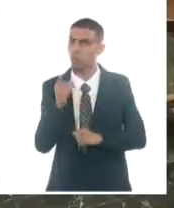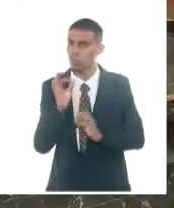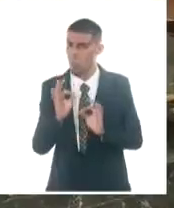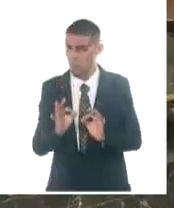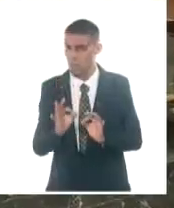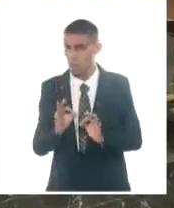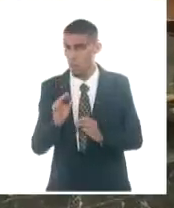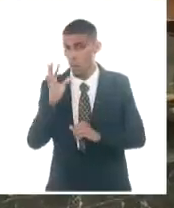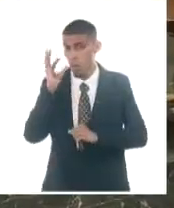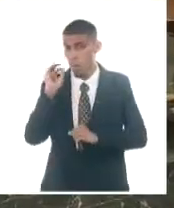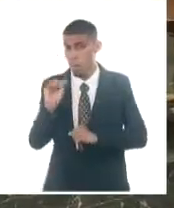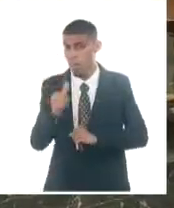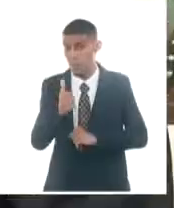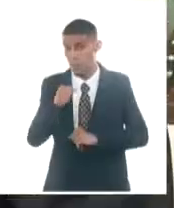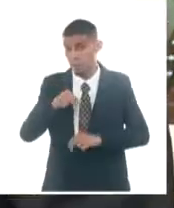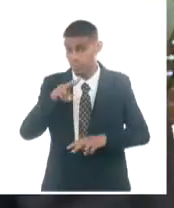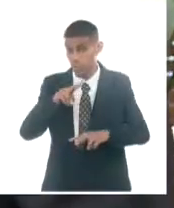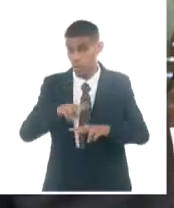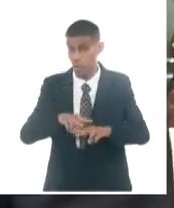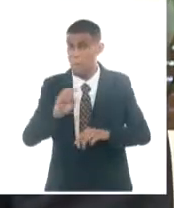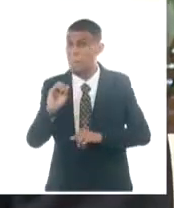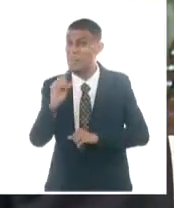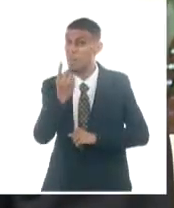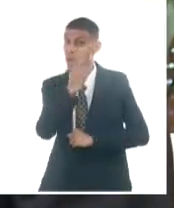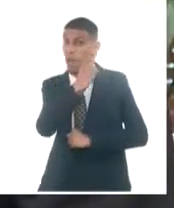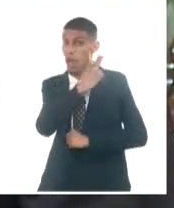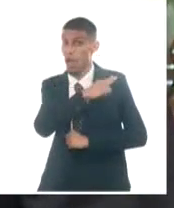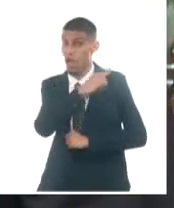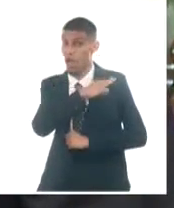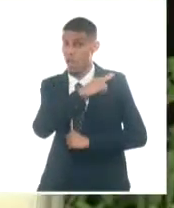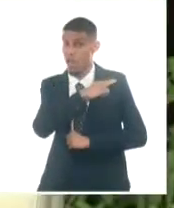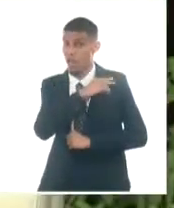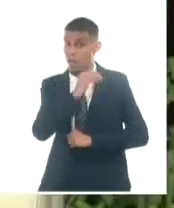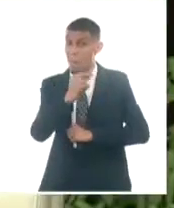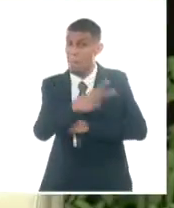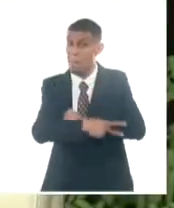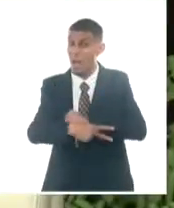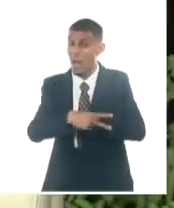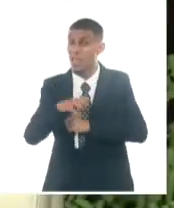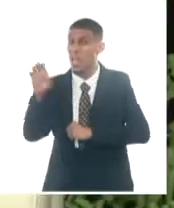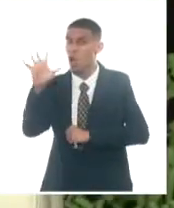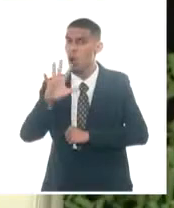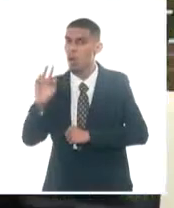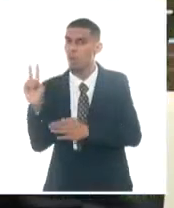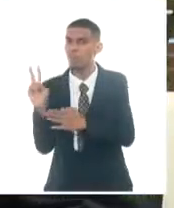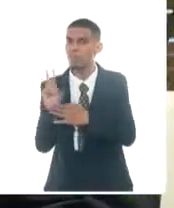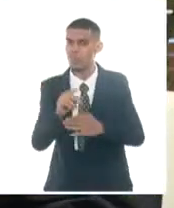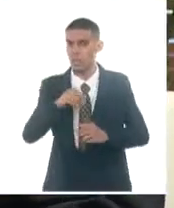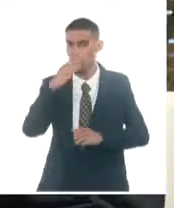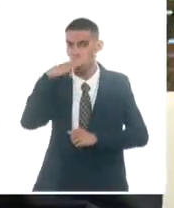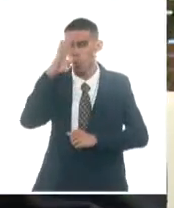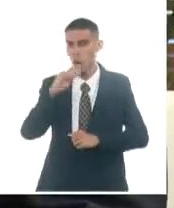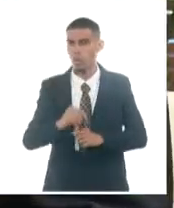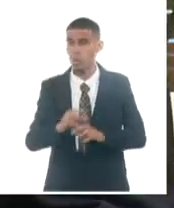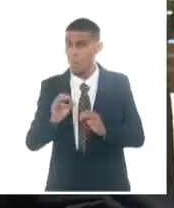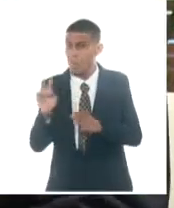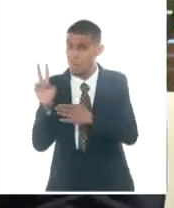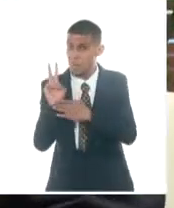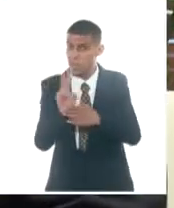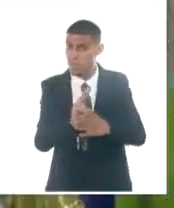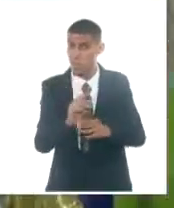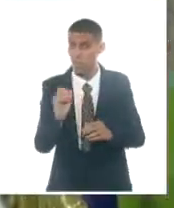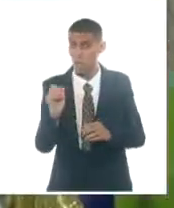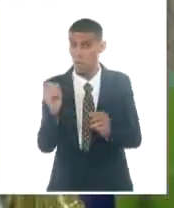Zielka Szczepanowicz en La Habana, primera jefa de Estado de ese país europeo en visitar la nación caribeña. Esta era una visita que anhelábamos,